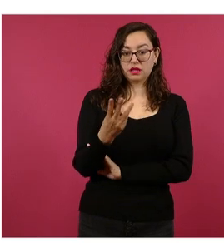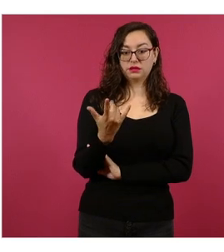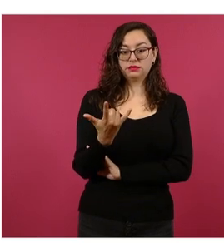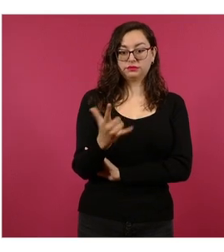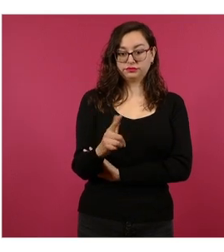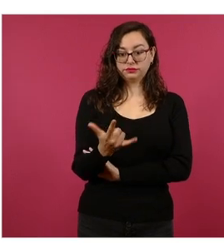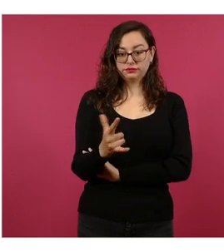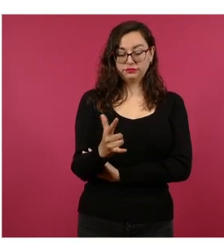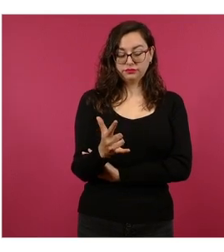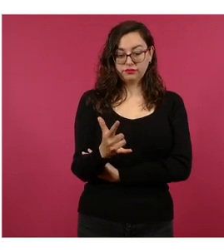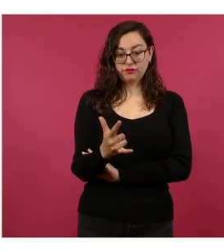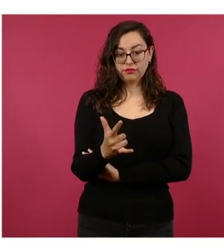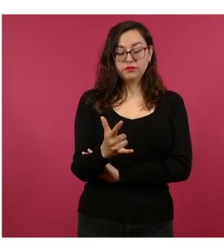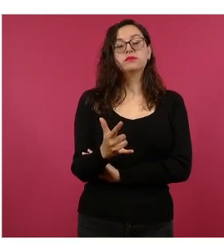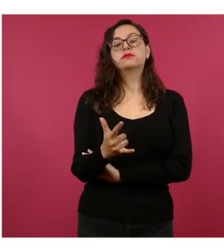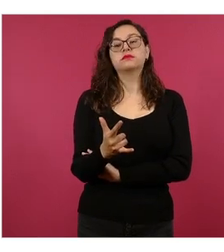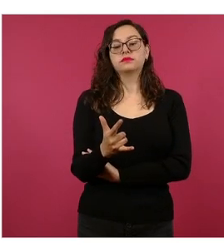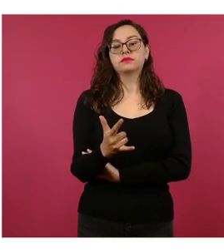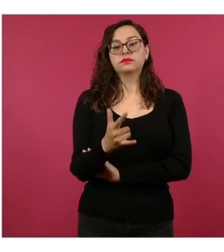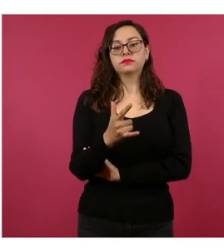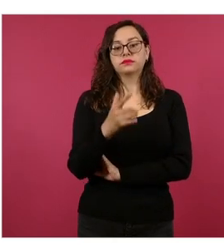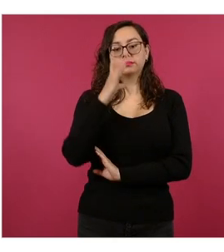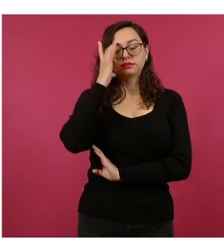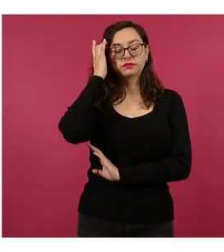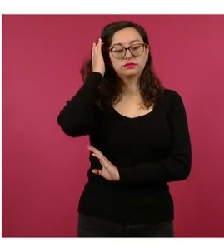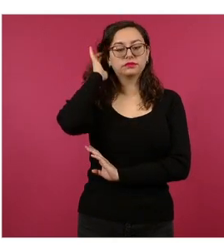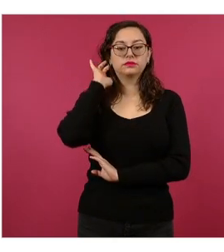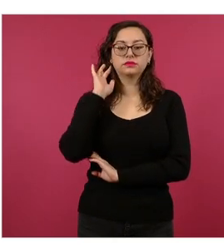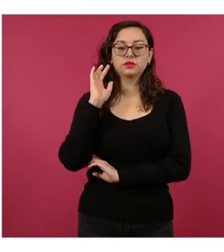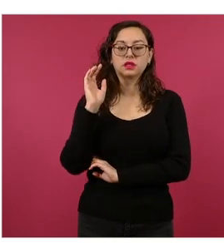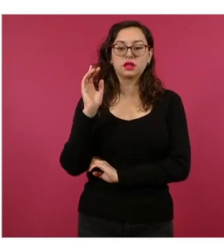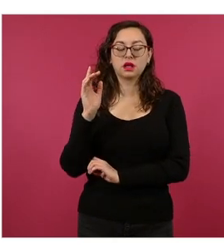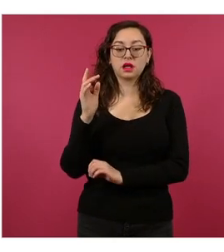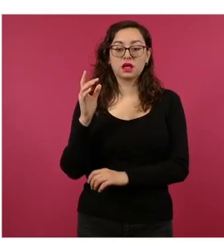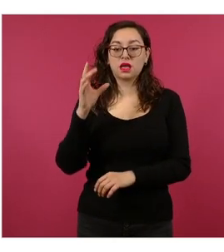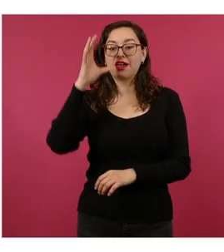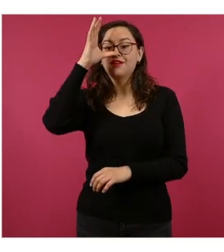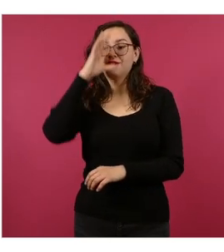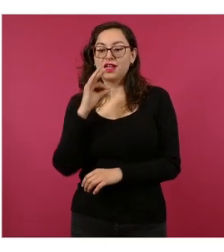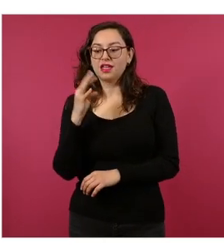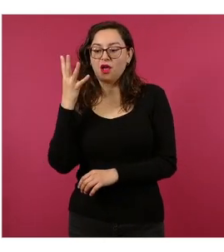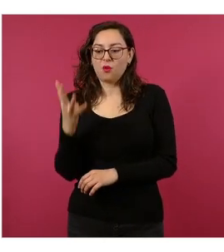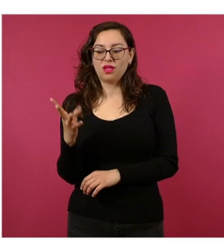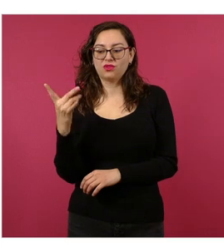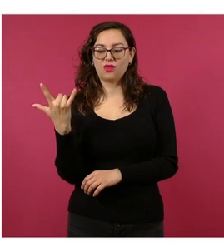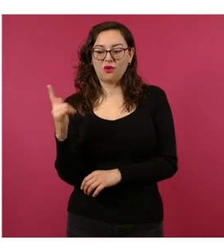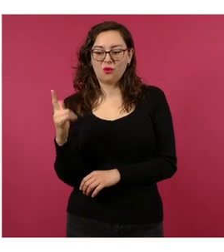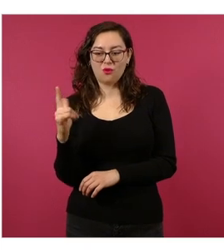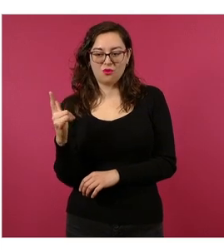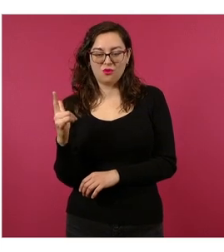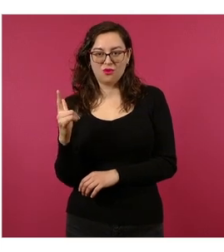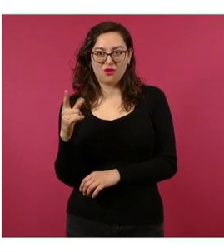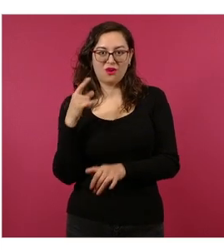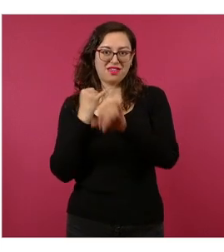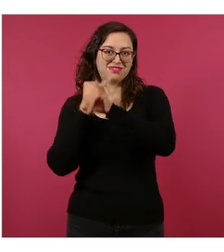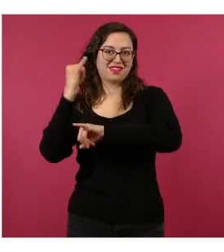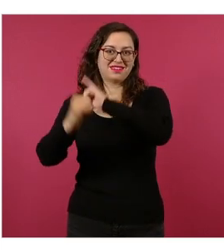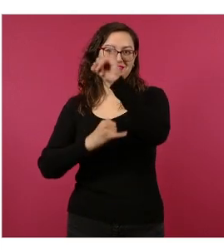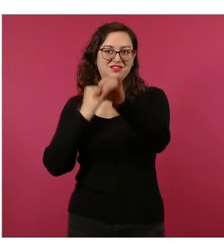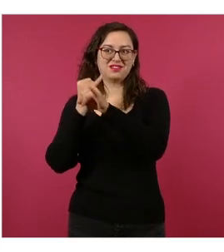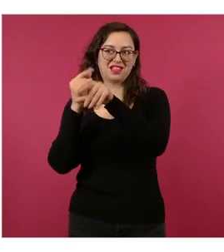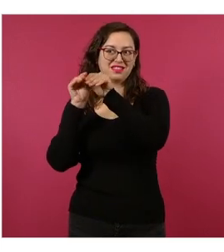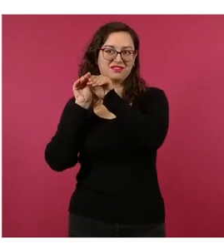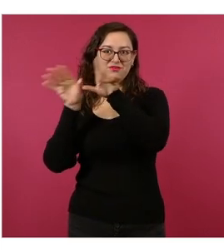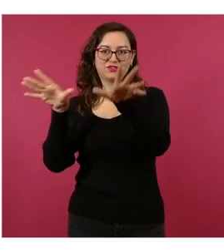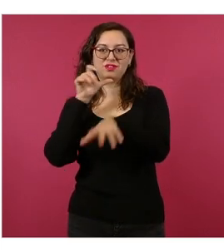este caso no tuvimos la fecha del 4 de julio por el festejo que tienen allá en Estados Unidos por la independencia, pero al